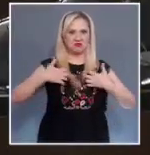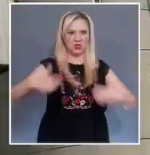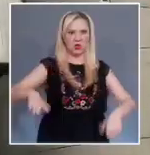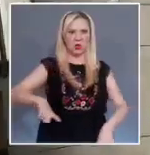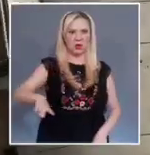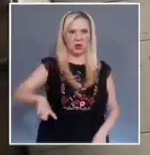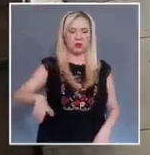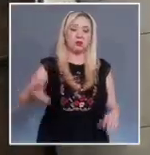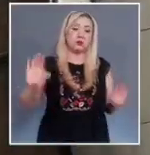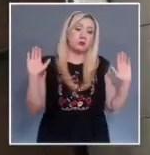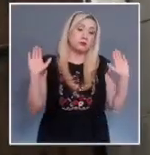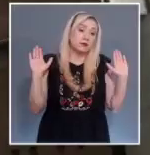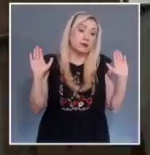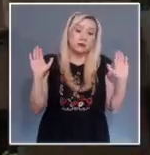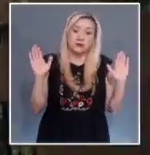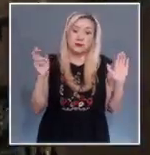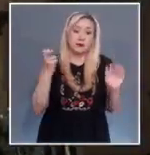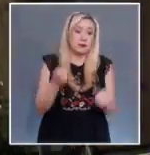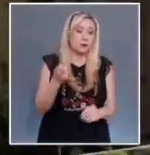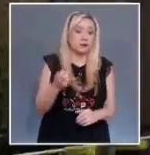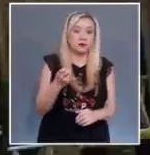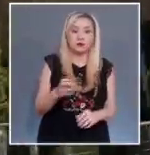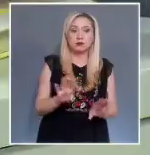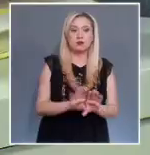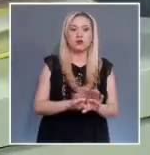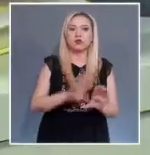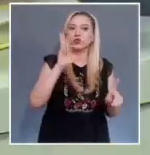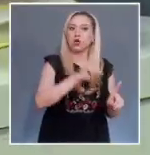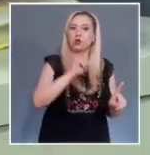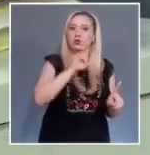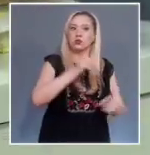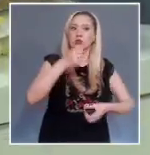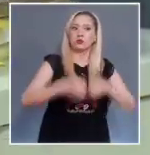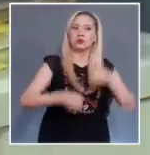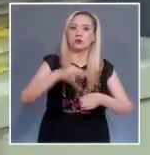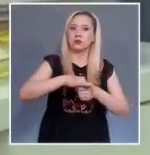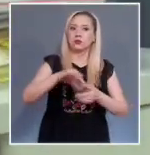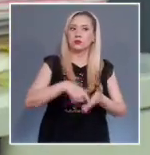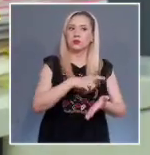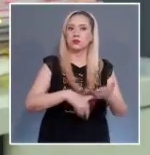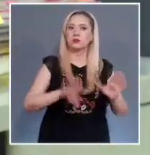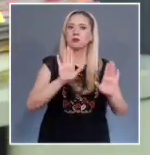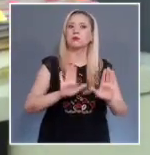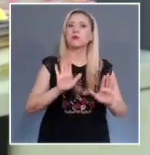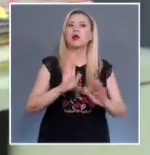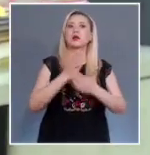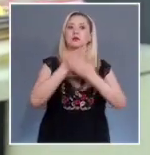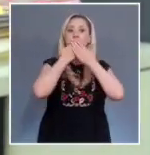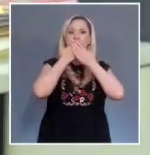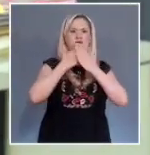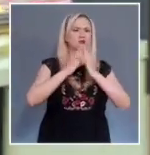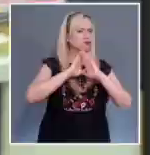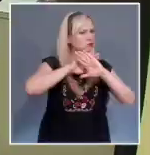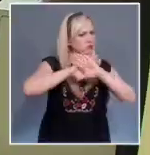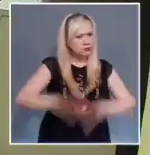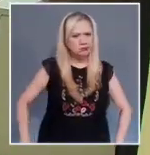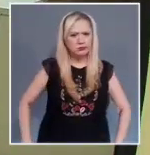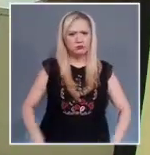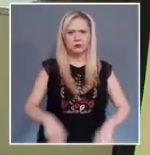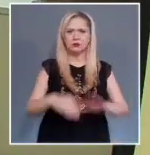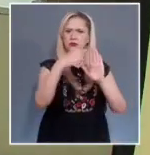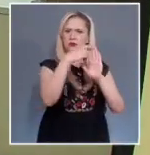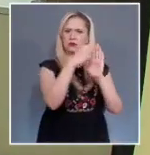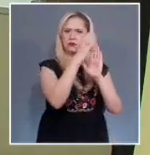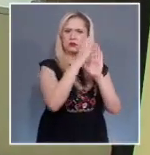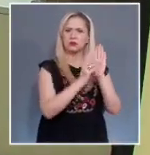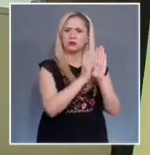limitar las atribuciones del Tribunal Electoral. Aseguró que la legitimidad de los tribunales constitucionales se construye